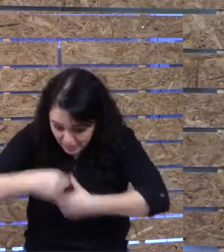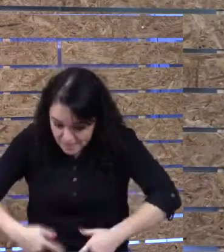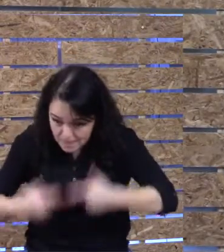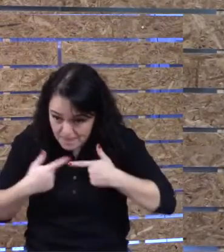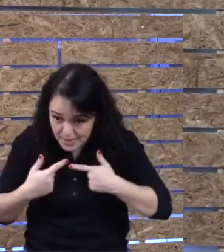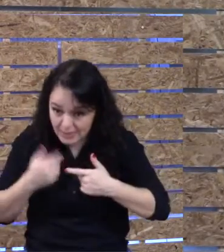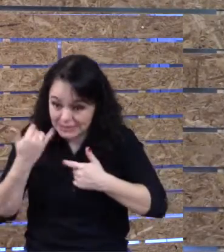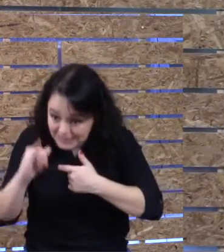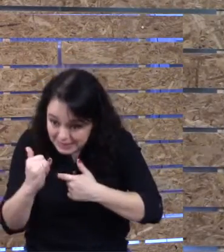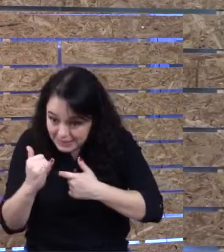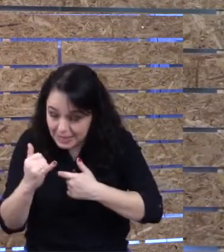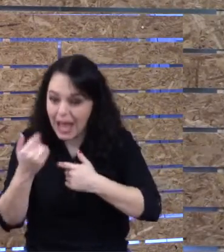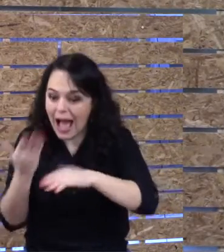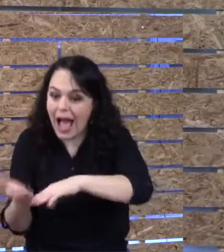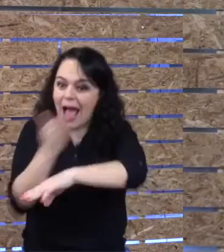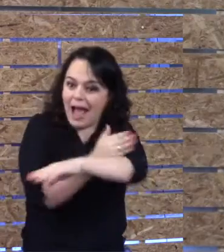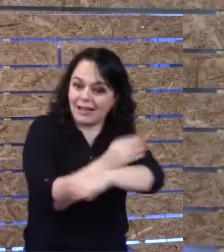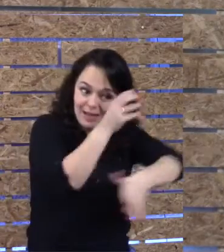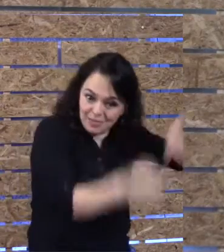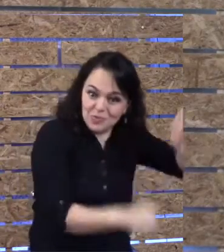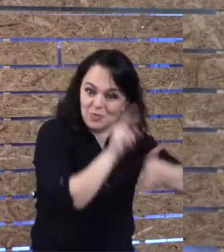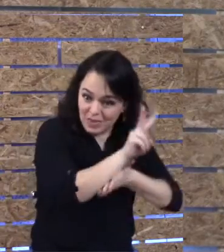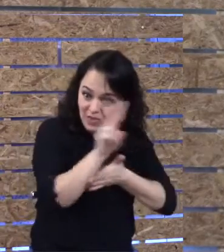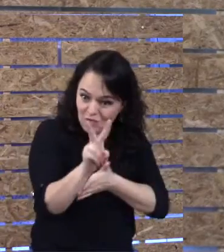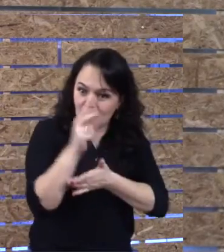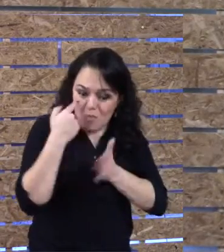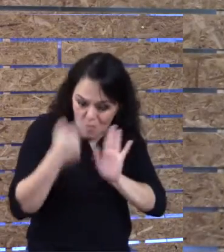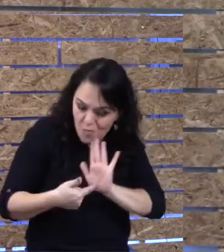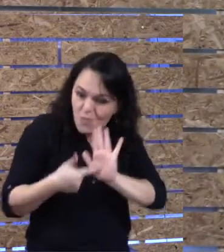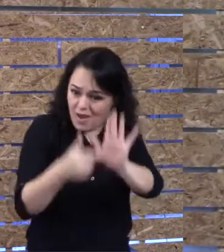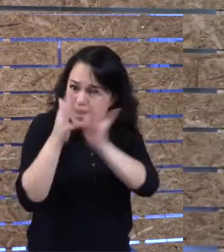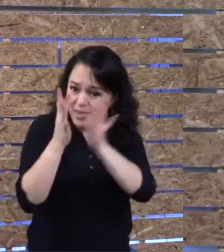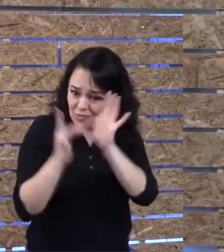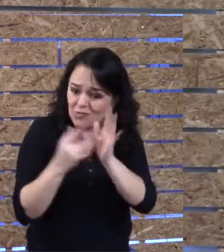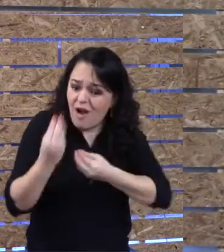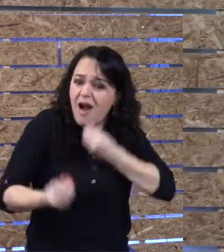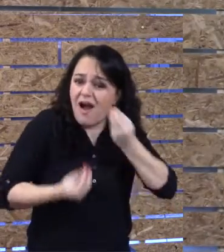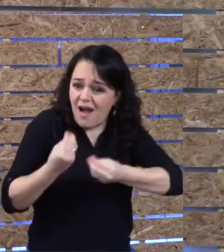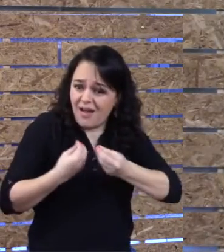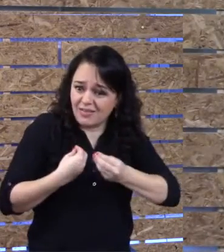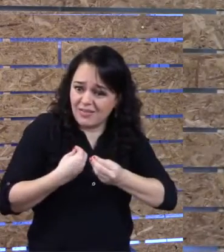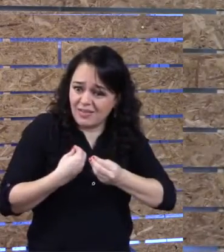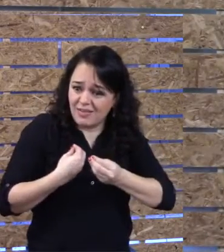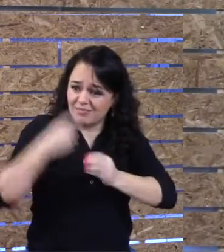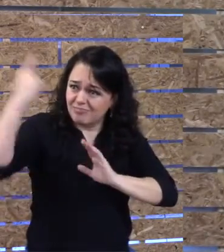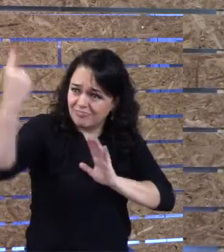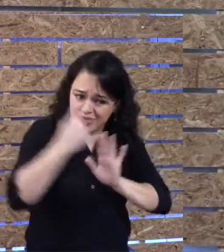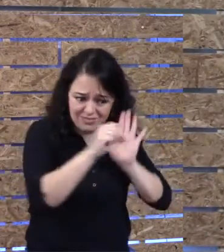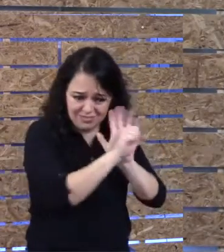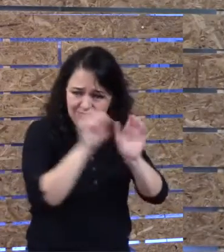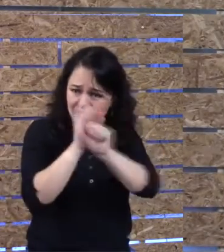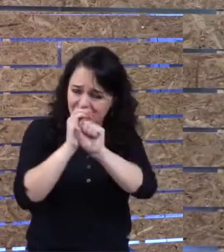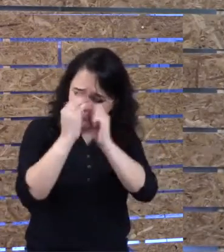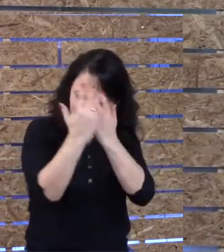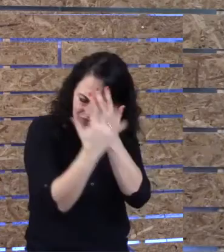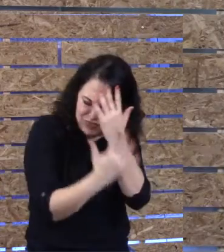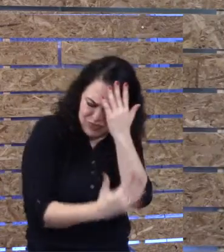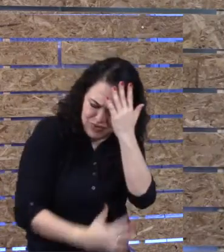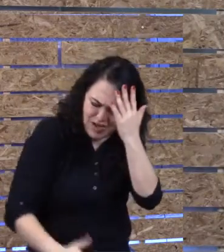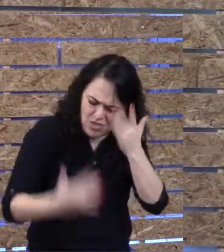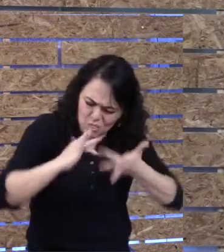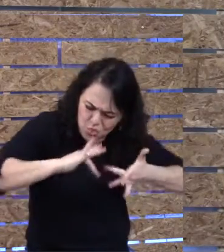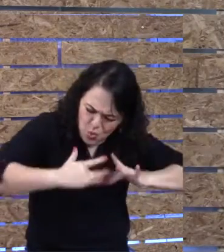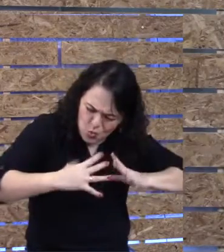el 22 de lo que Cristo hace por sus ovejas para ganarlas a precio de su propia sangre. Y ven a